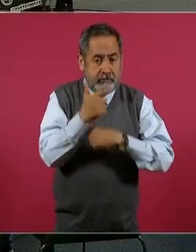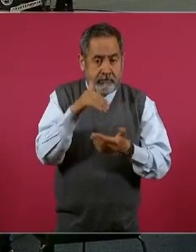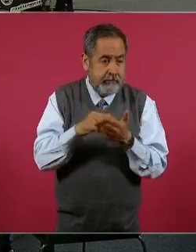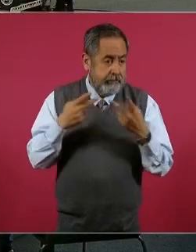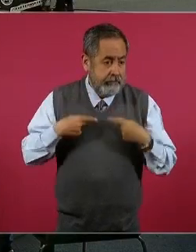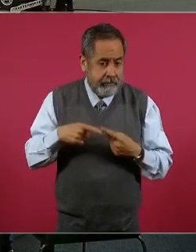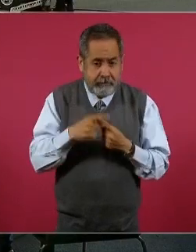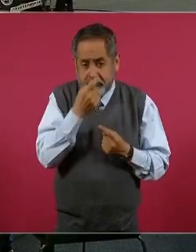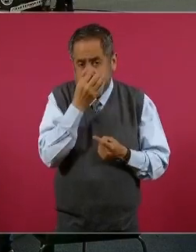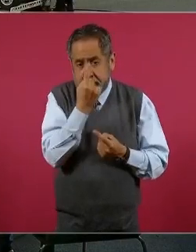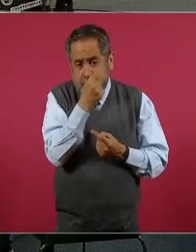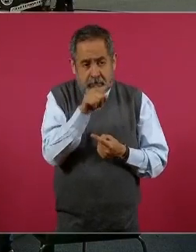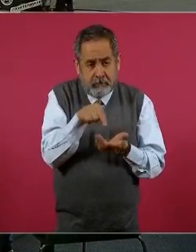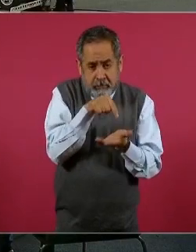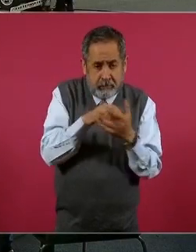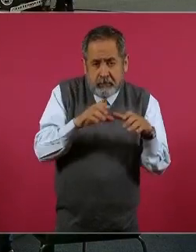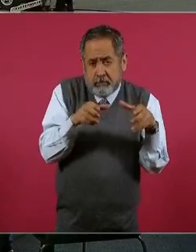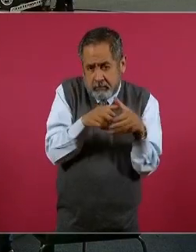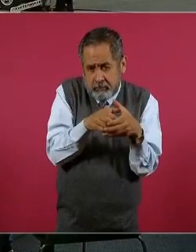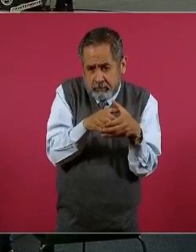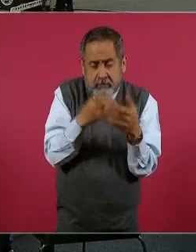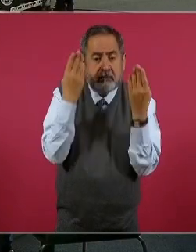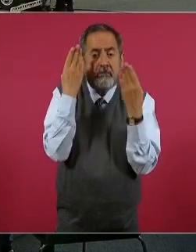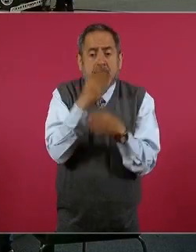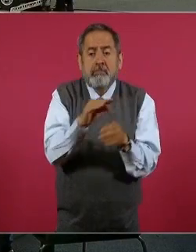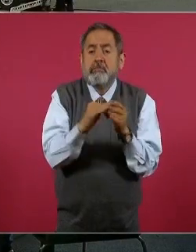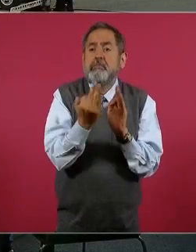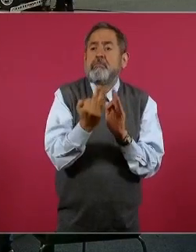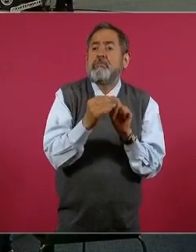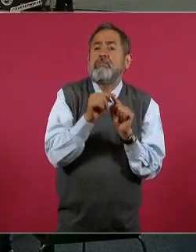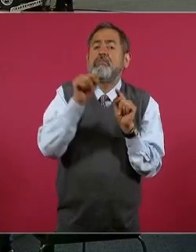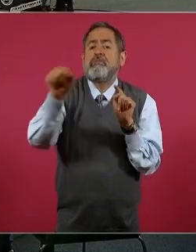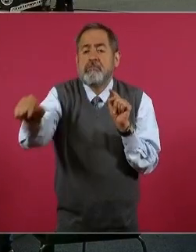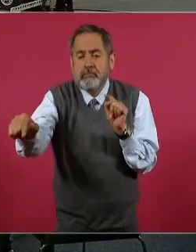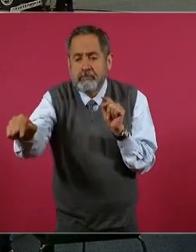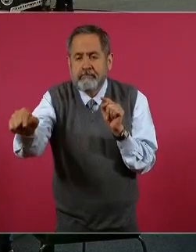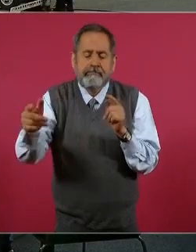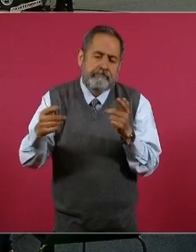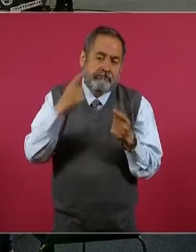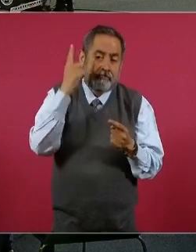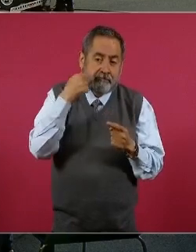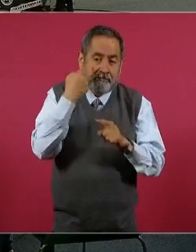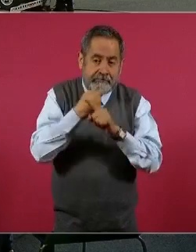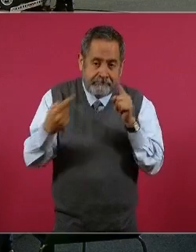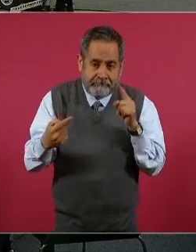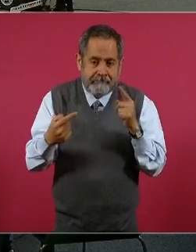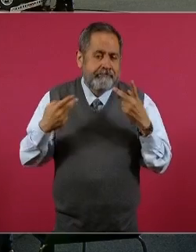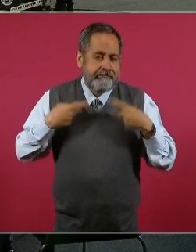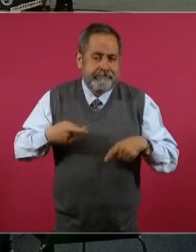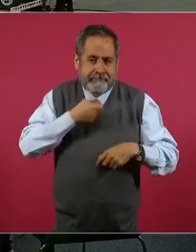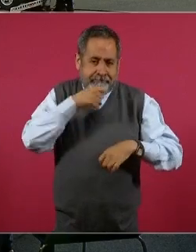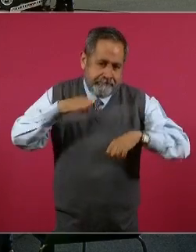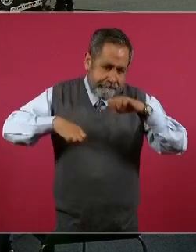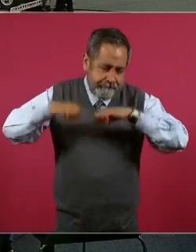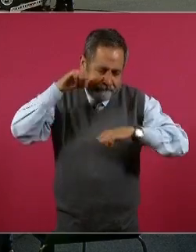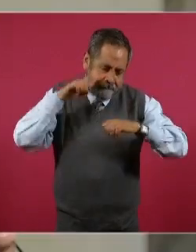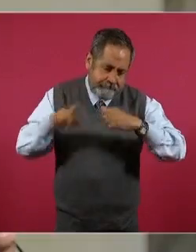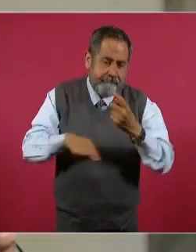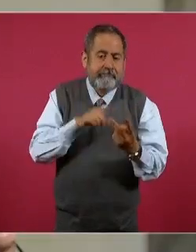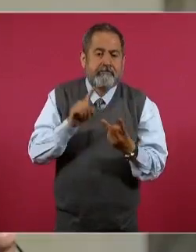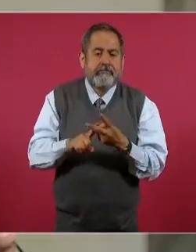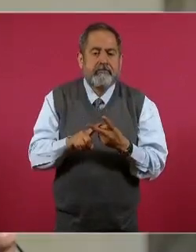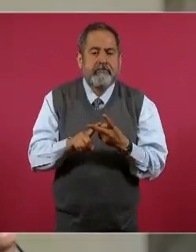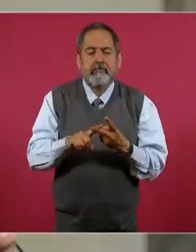habitantes, una villa que pues su banco más cercano está hora y media. para personas de la tercera edad. El caso